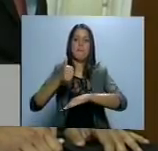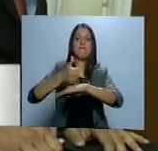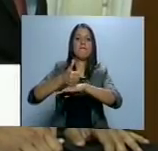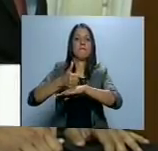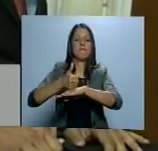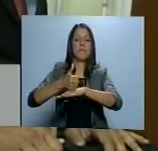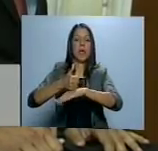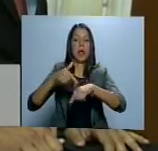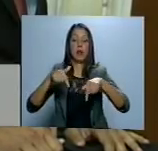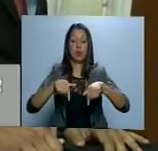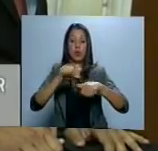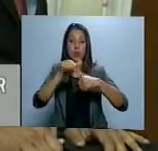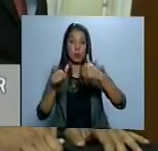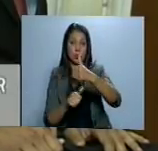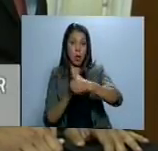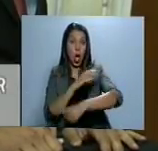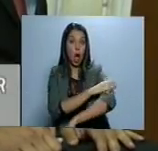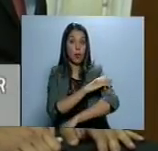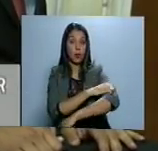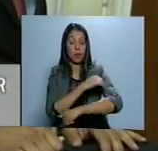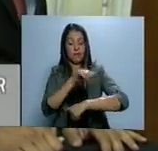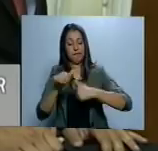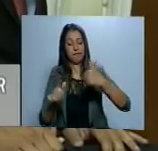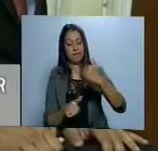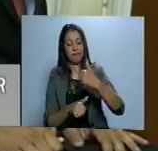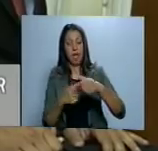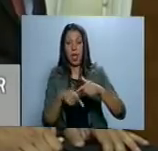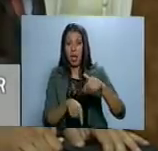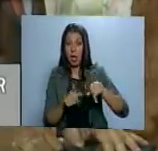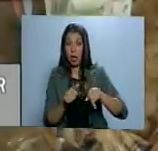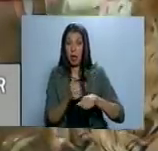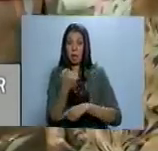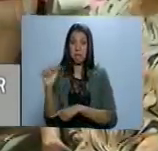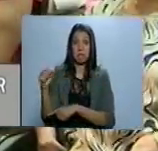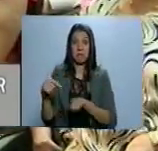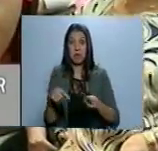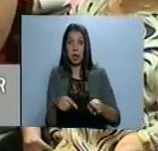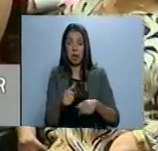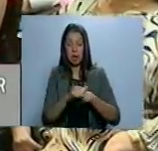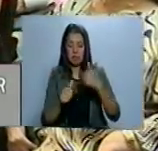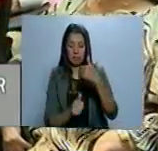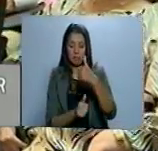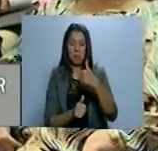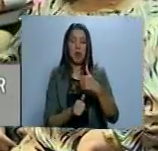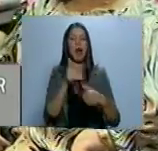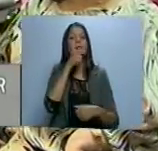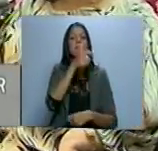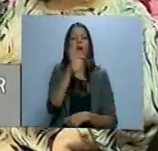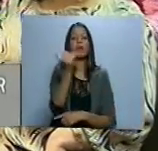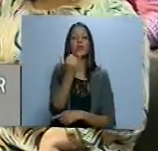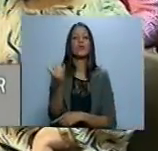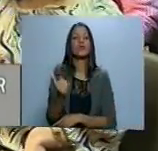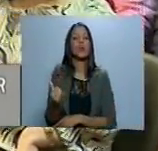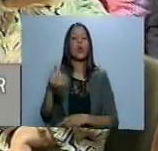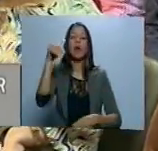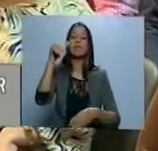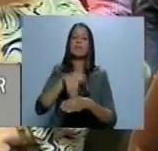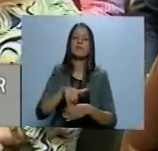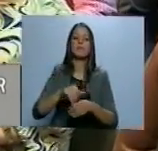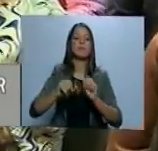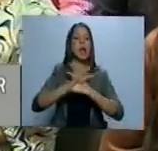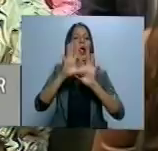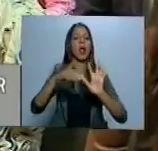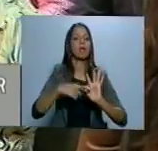atrevió a irrespetar al poder constituyente originario. Un mensaje muy claro del pueblo del Estado Zulia. Un mensaje muy